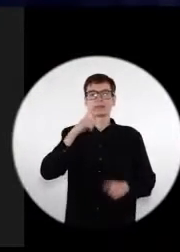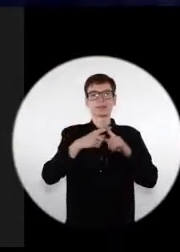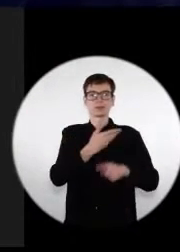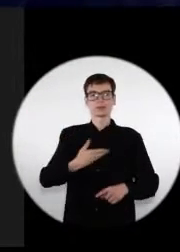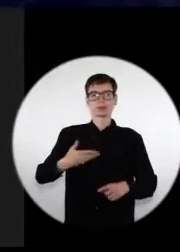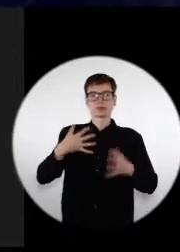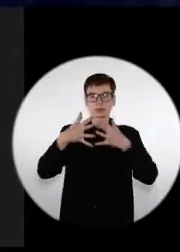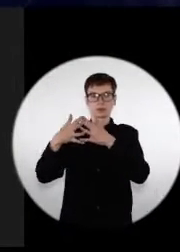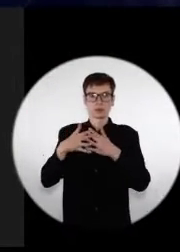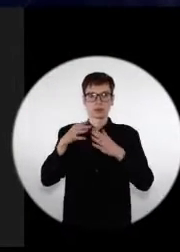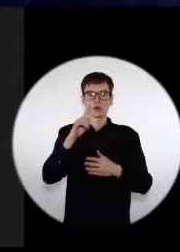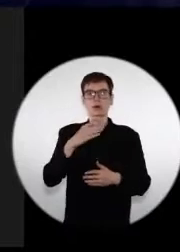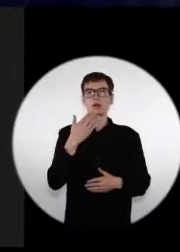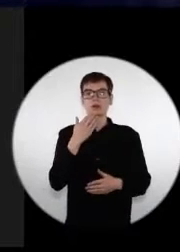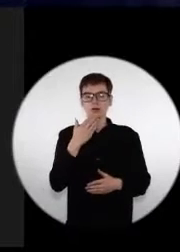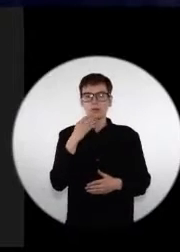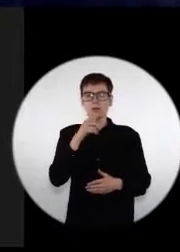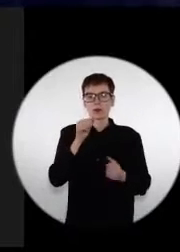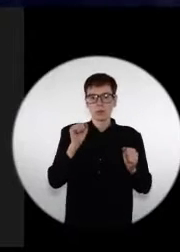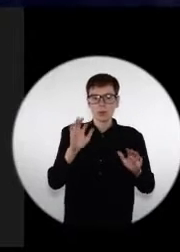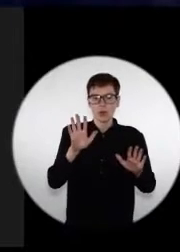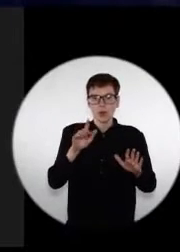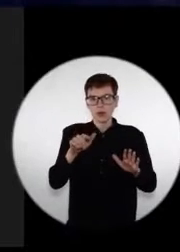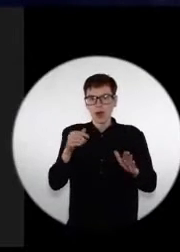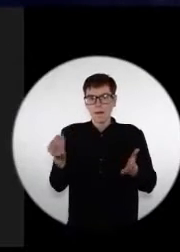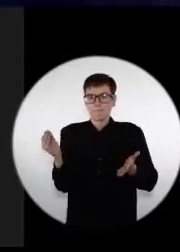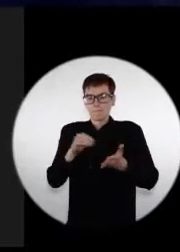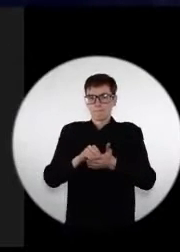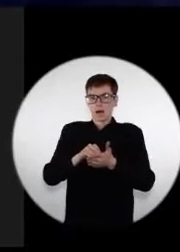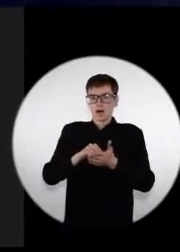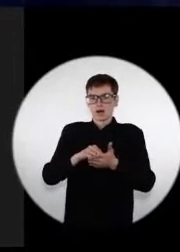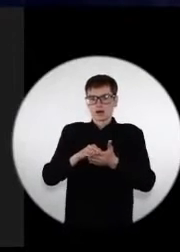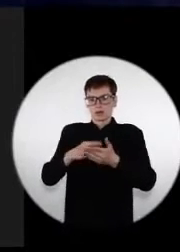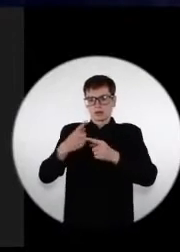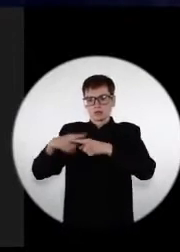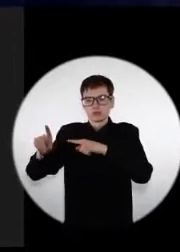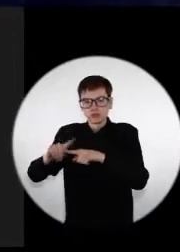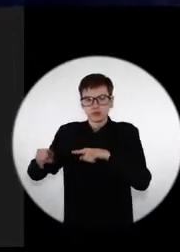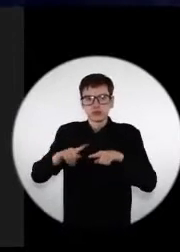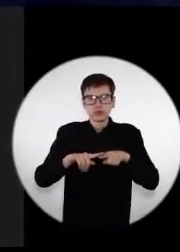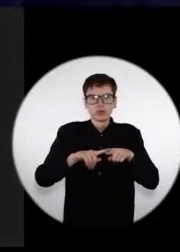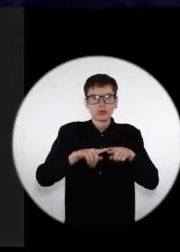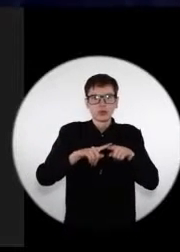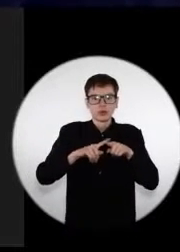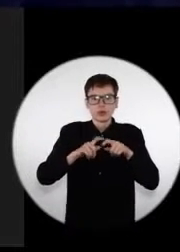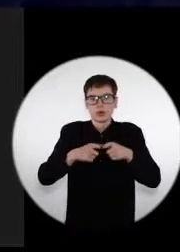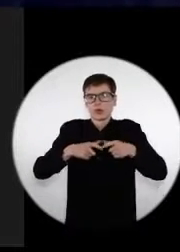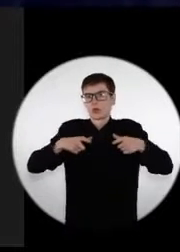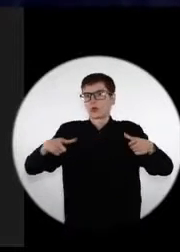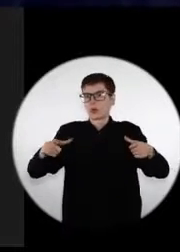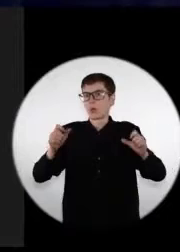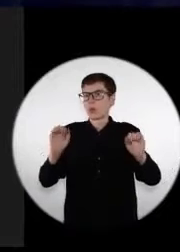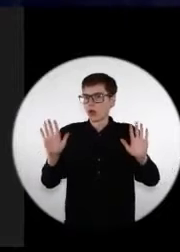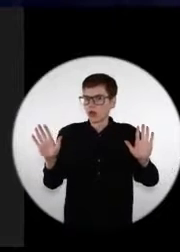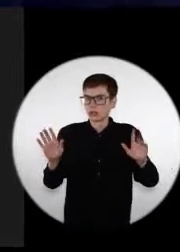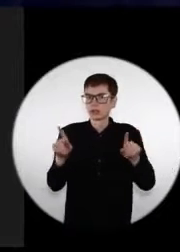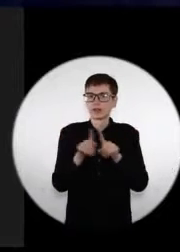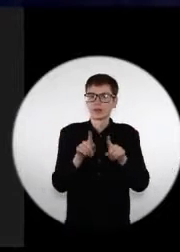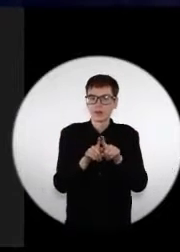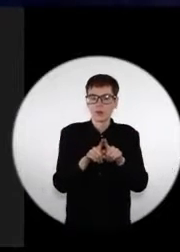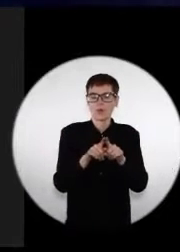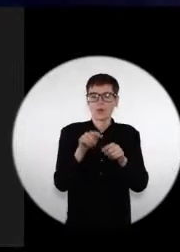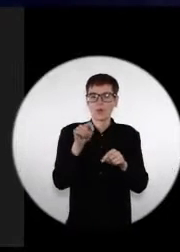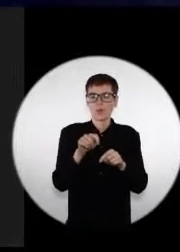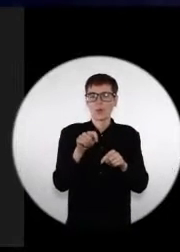la semana pasada barack obama o cosas así obviamente van a impactar más pero